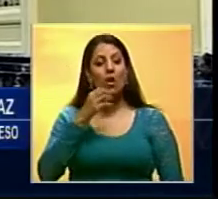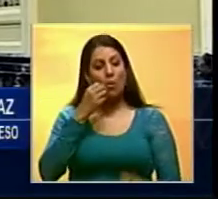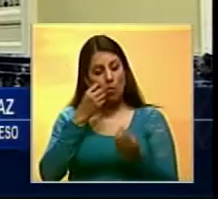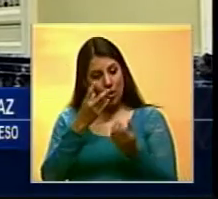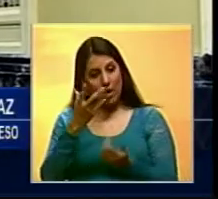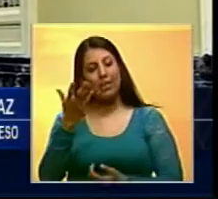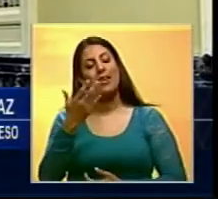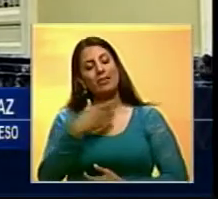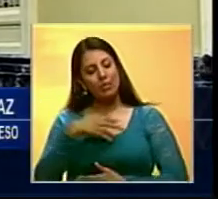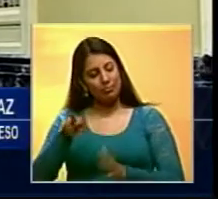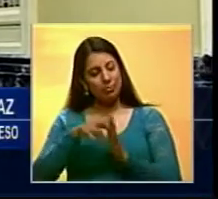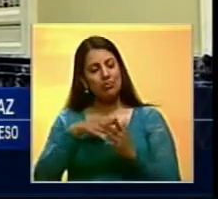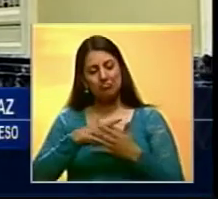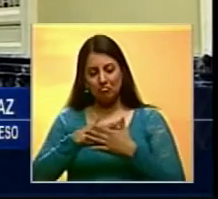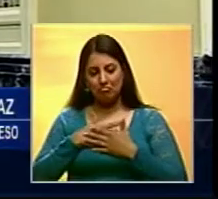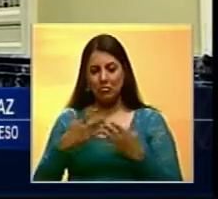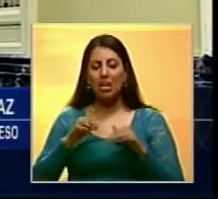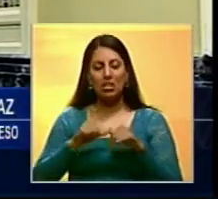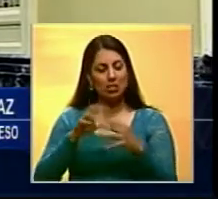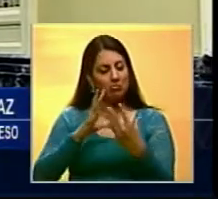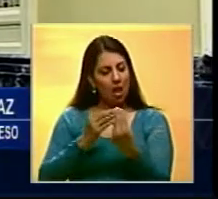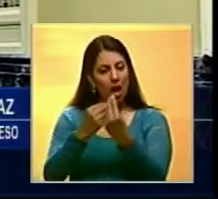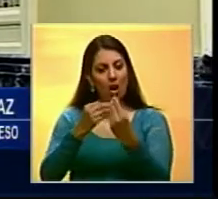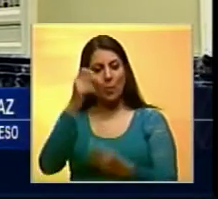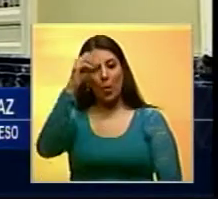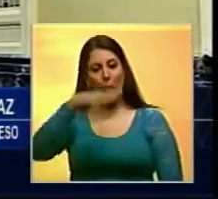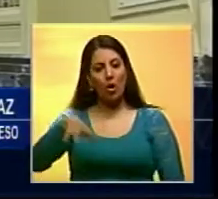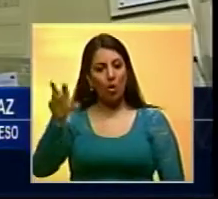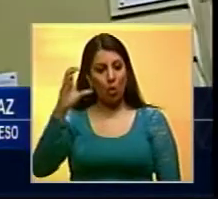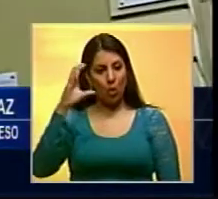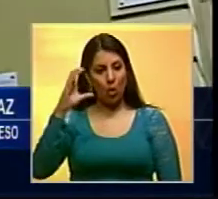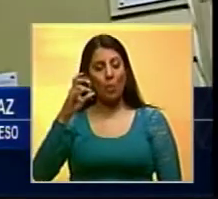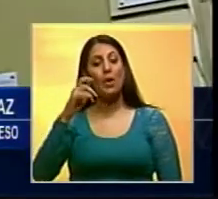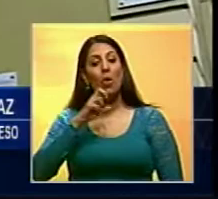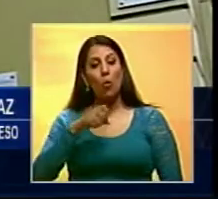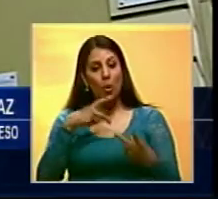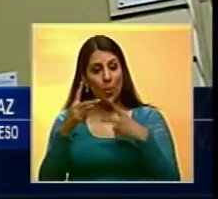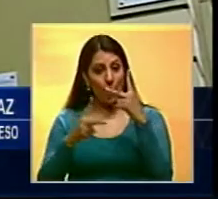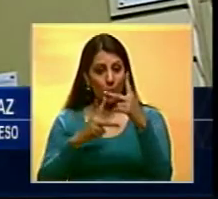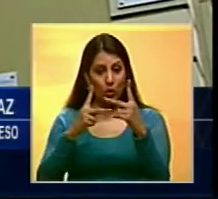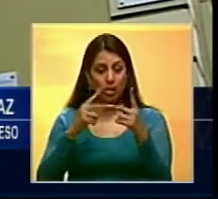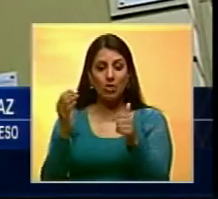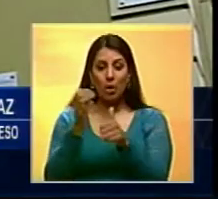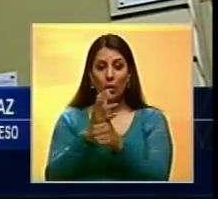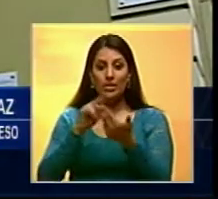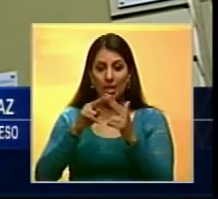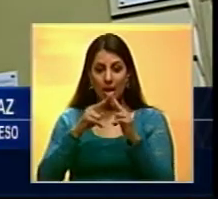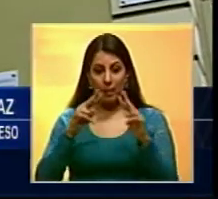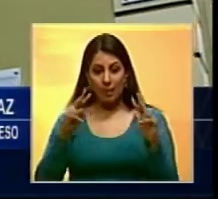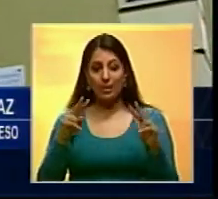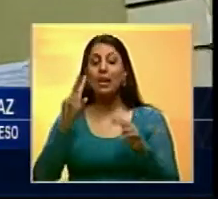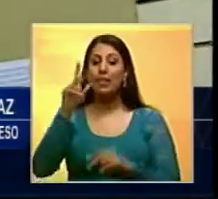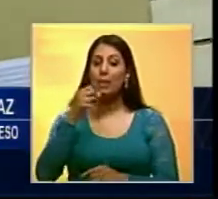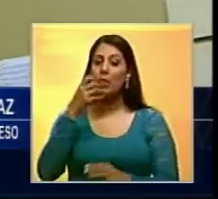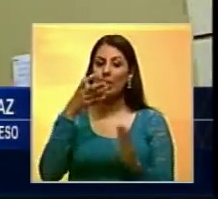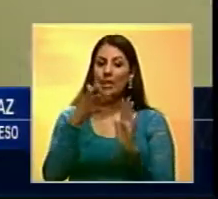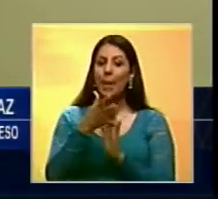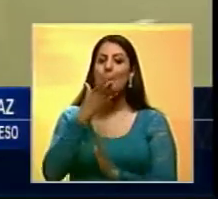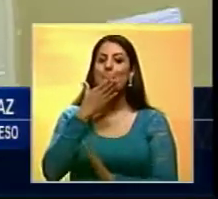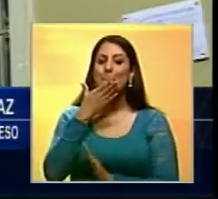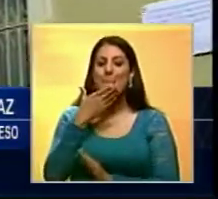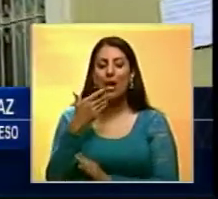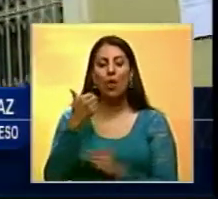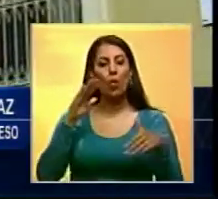el Ejecutivo reitera su voluntad de seguir acompañando al pueblo colombiano en este proceso por alcanzar la paz, así como el